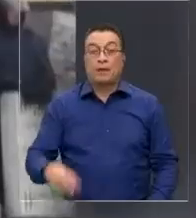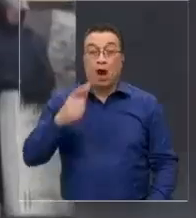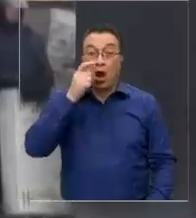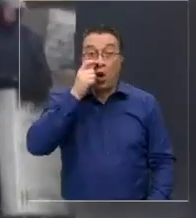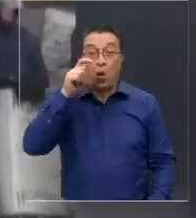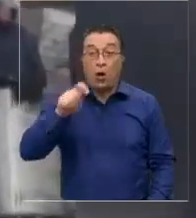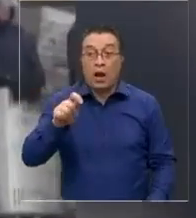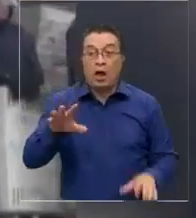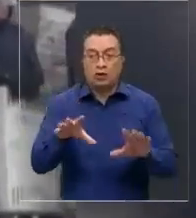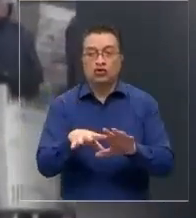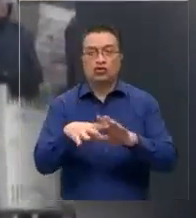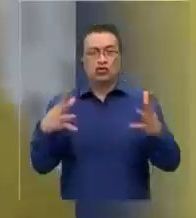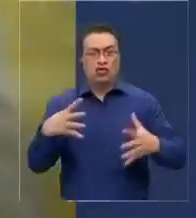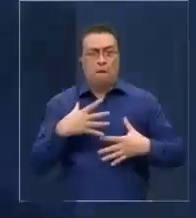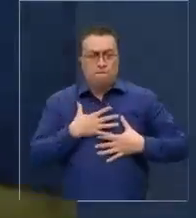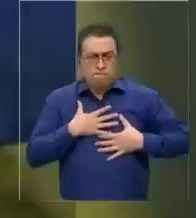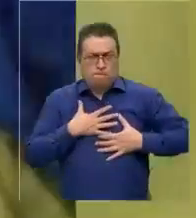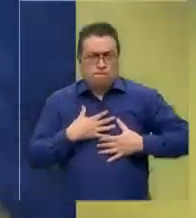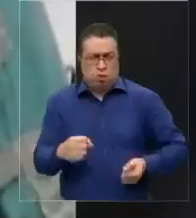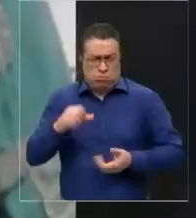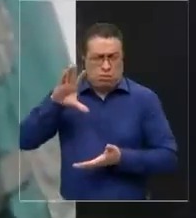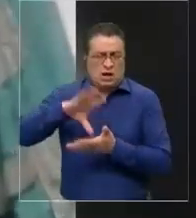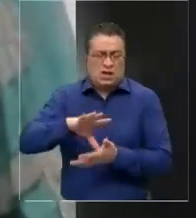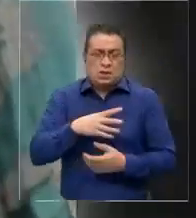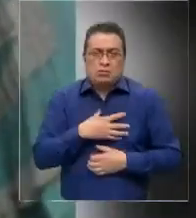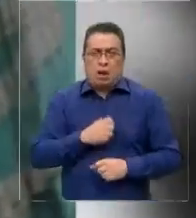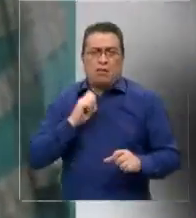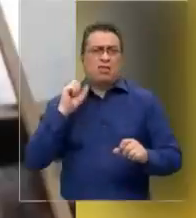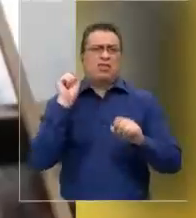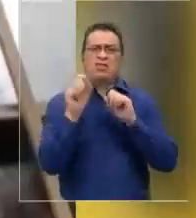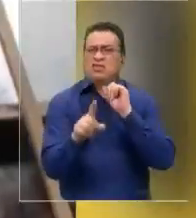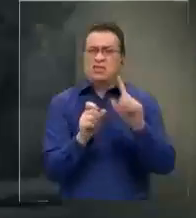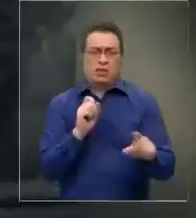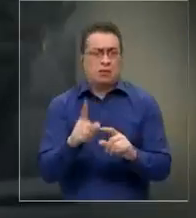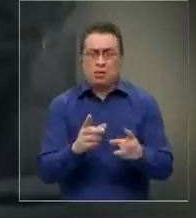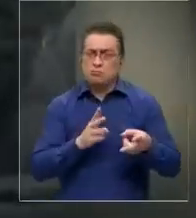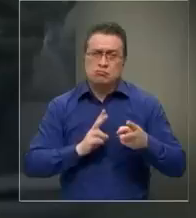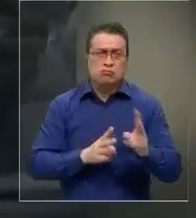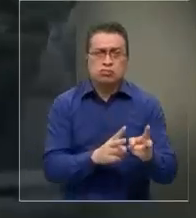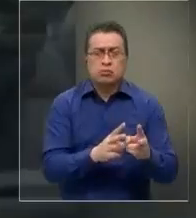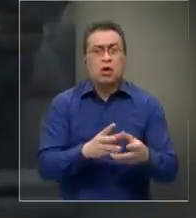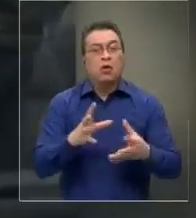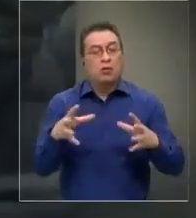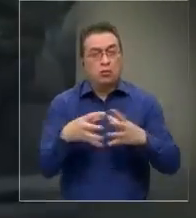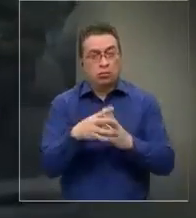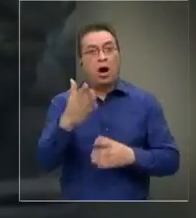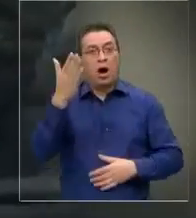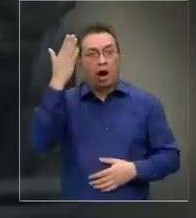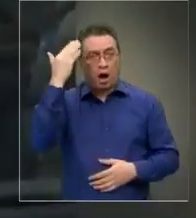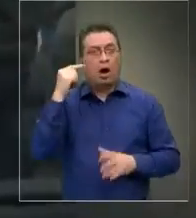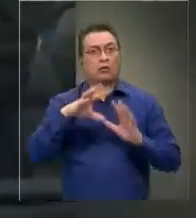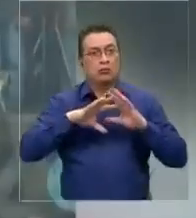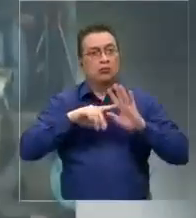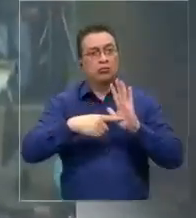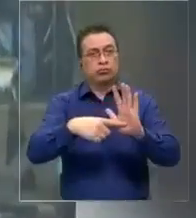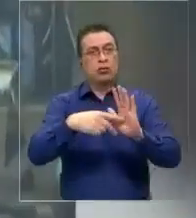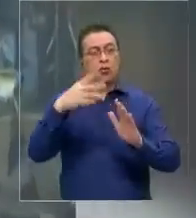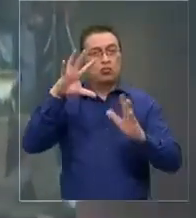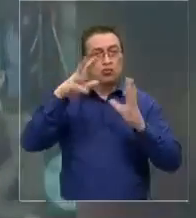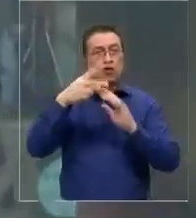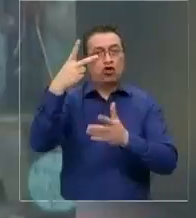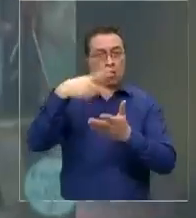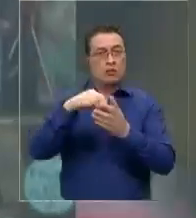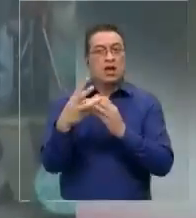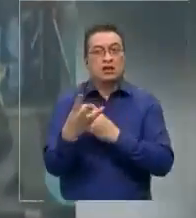Ucrania, que ha sorprendido por su patriotismo y valentía para defender su nación, una organización que ya había mostrado al mundo en 2013